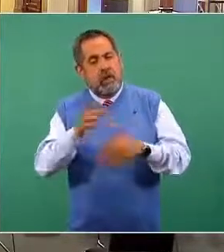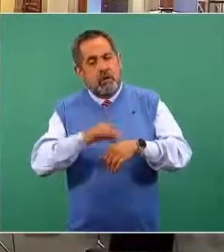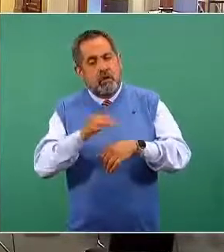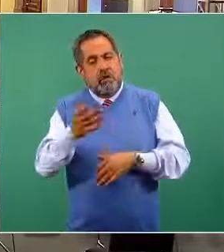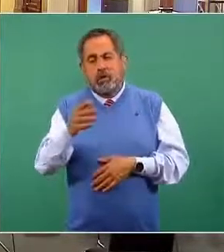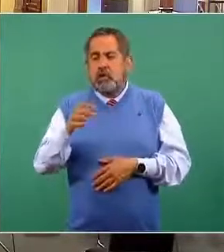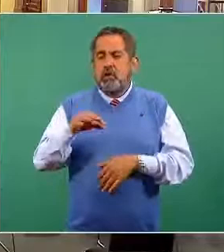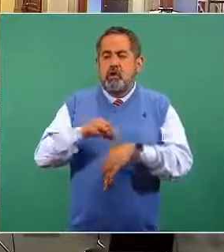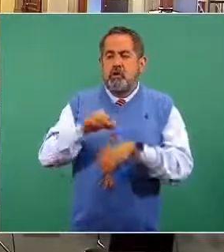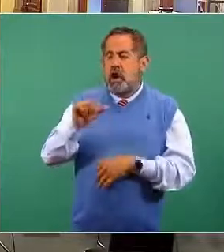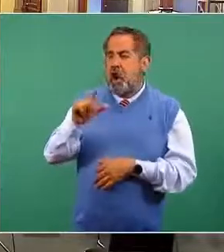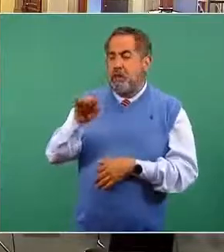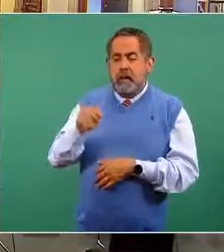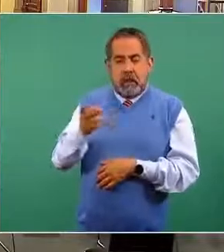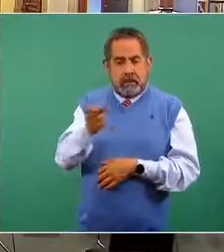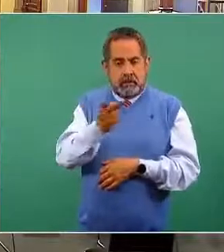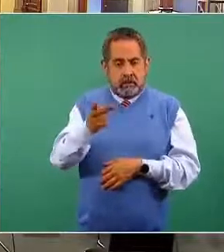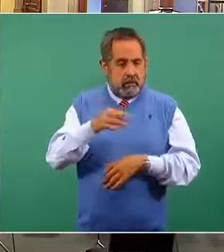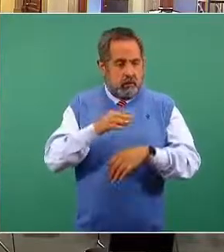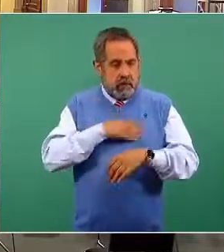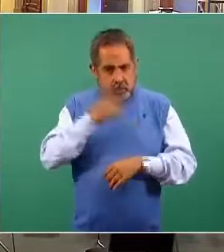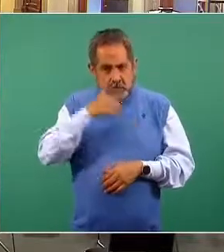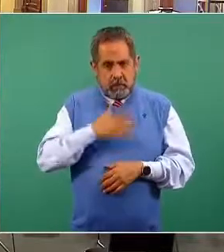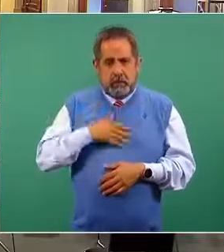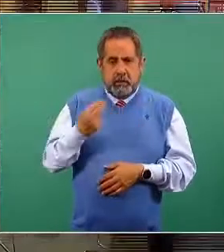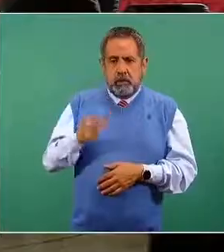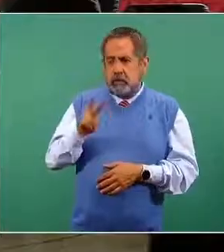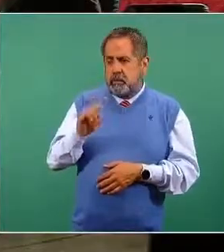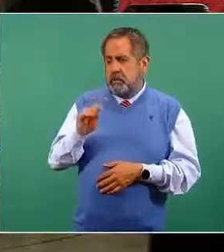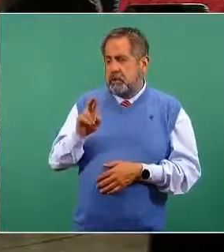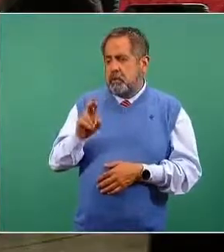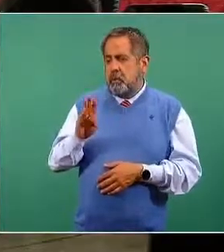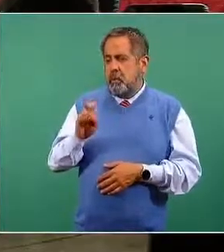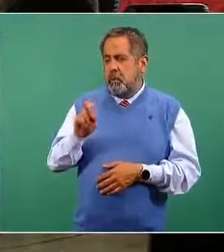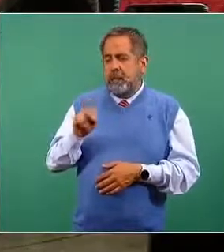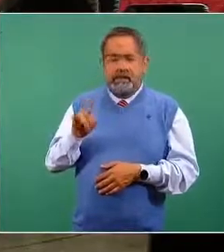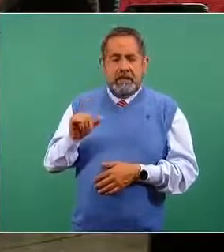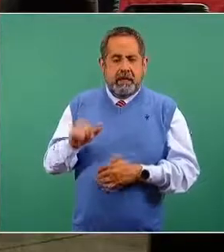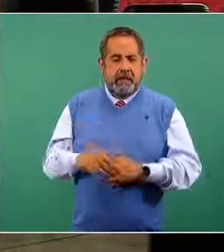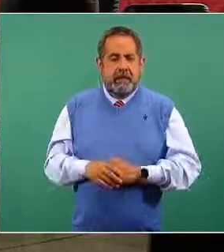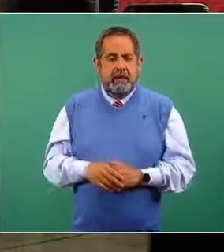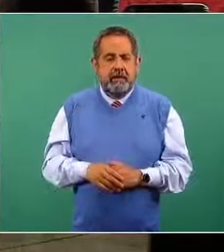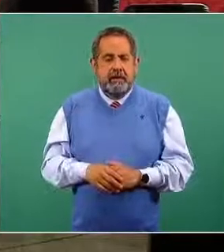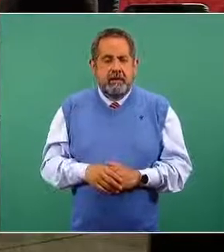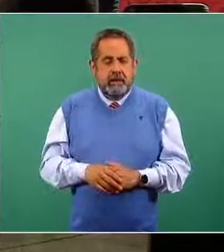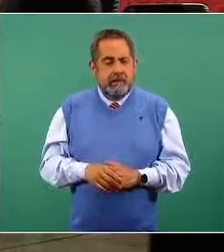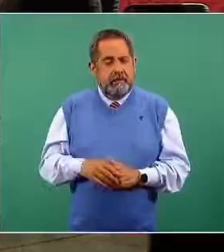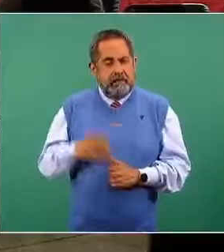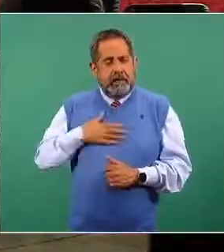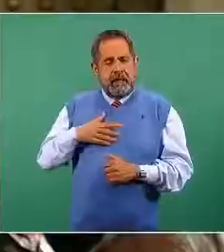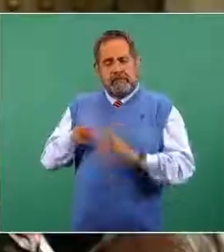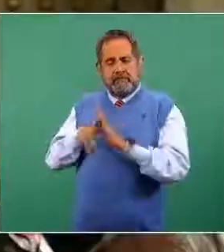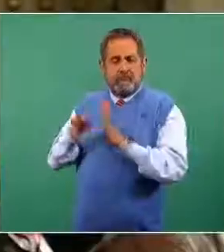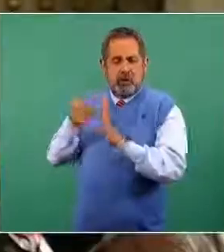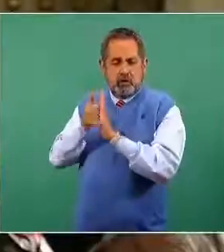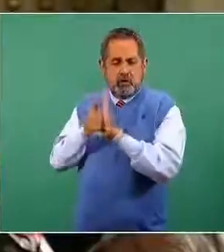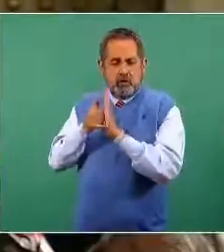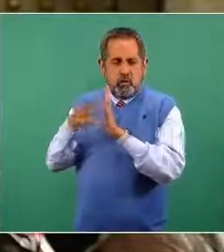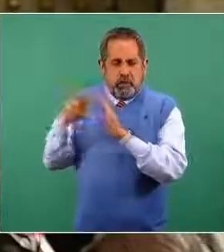noches, doctora Lumia. Buenas noches, doctor Gatell. Víctor, buen día para Víctor Blogs. Y México Informa de